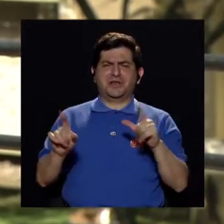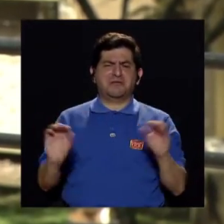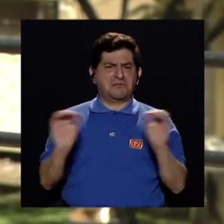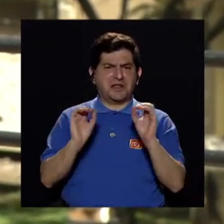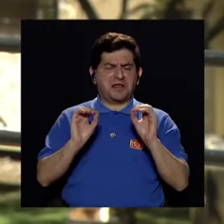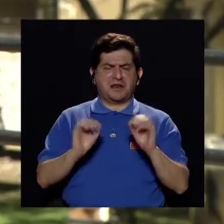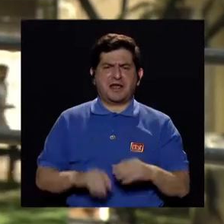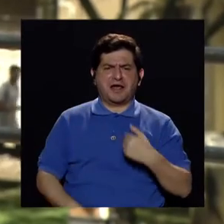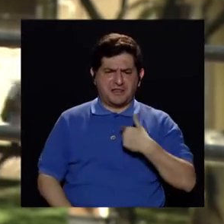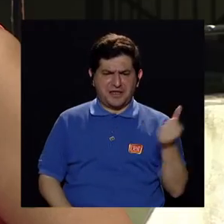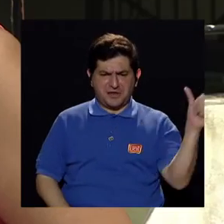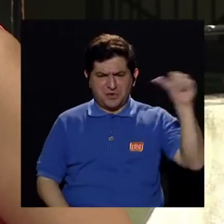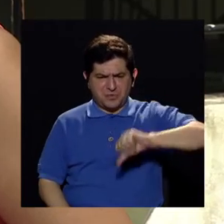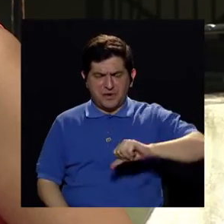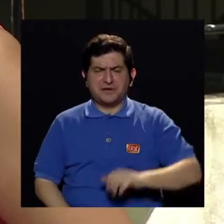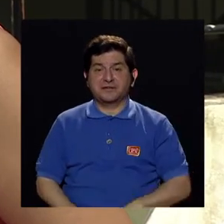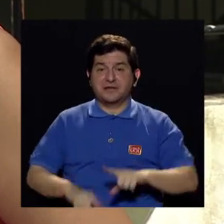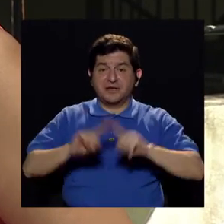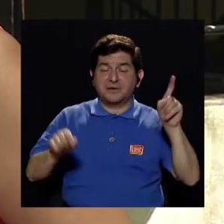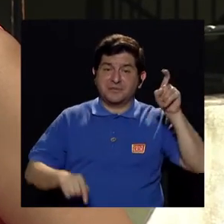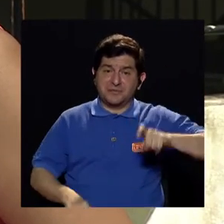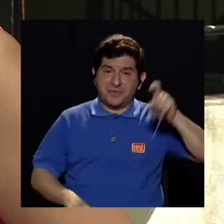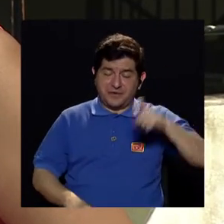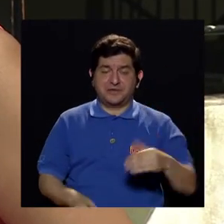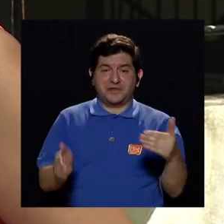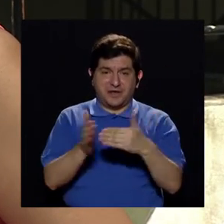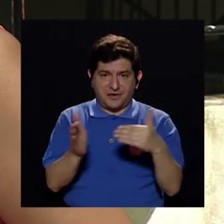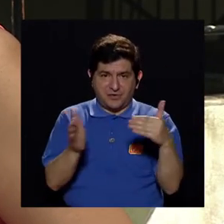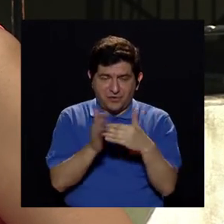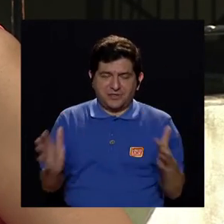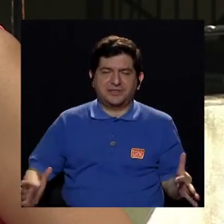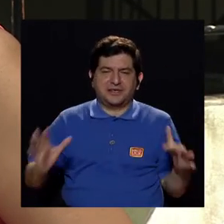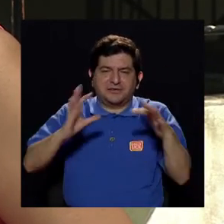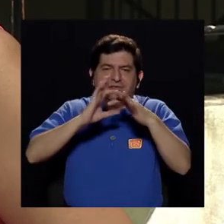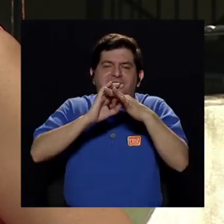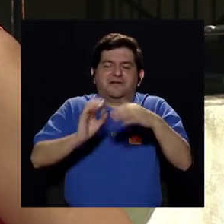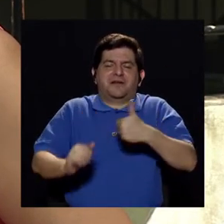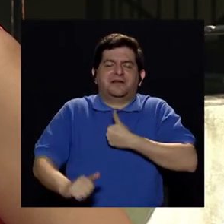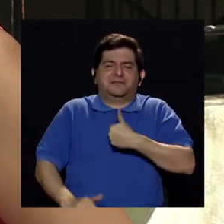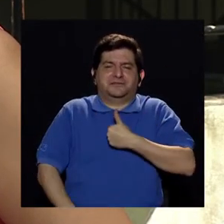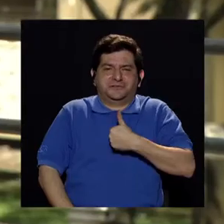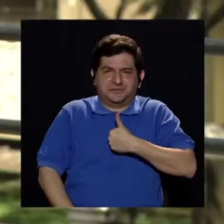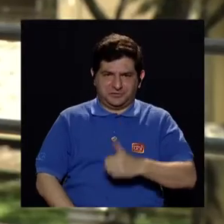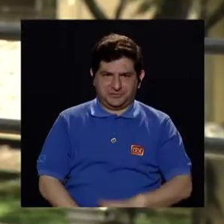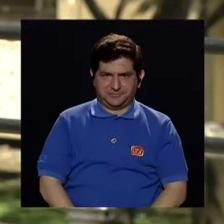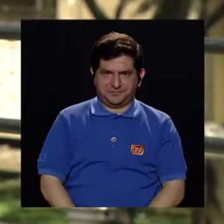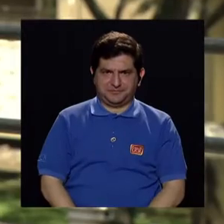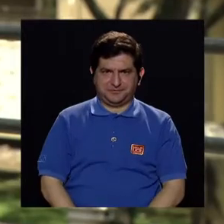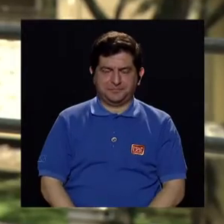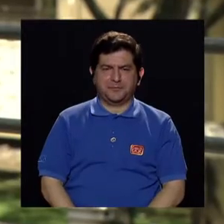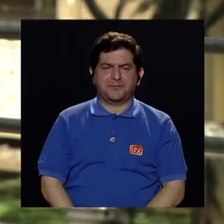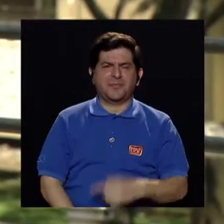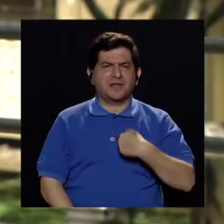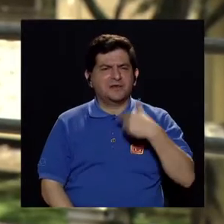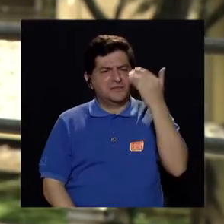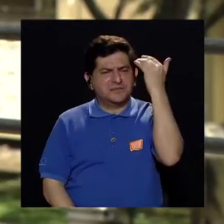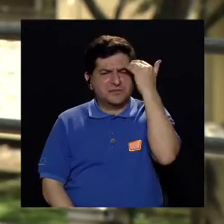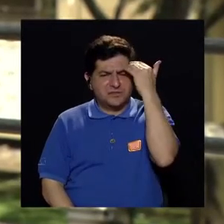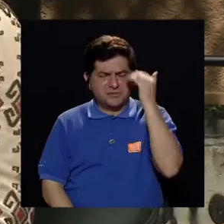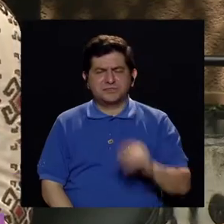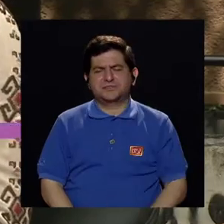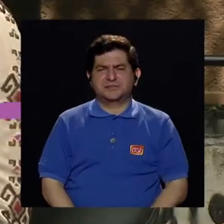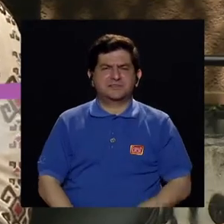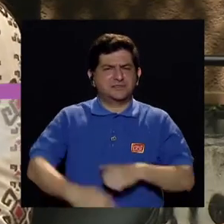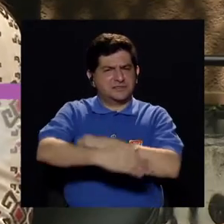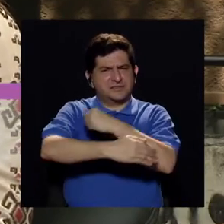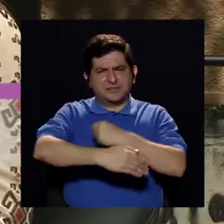se me ha perdido, estoy aquí. Pero necesitamos recobrar esa relación que tenemos con nosotros mismos. Yo sé que no hay una